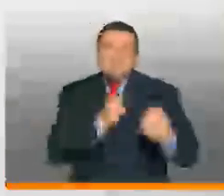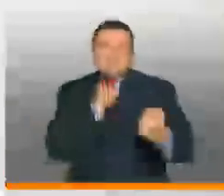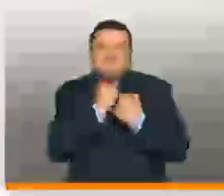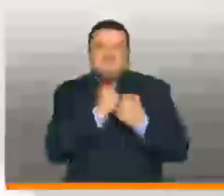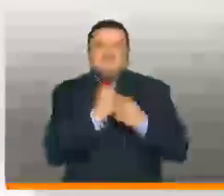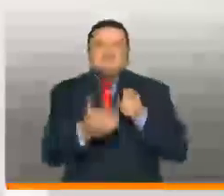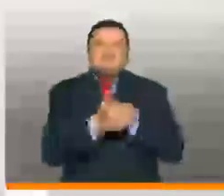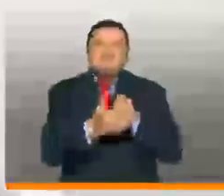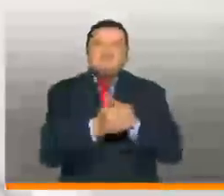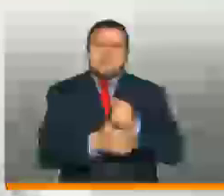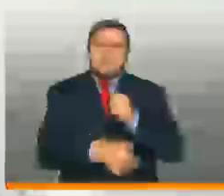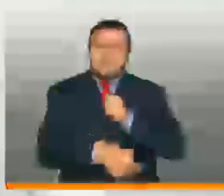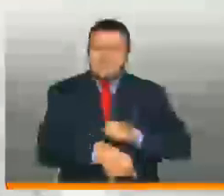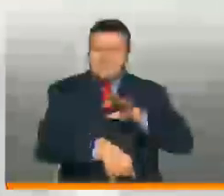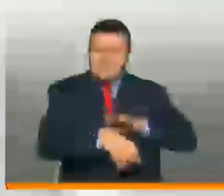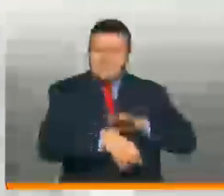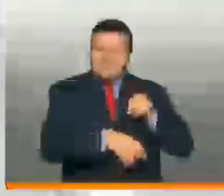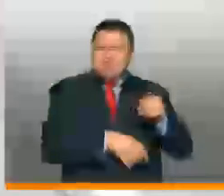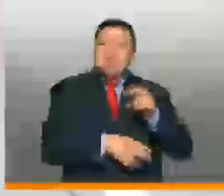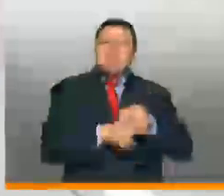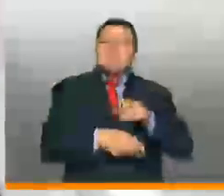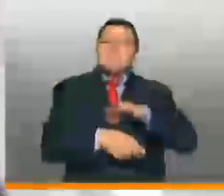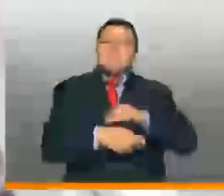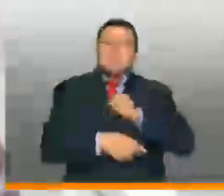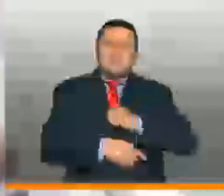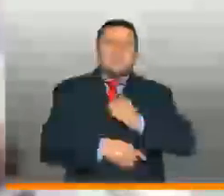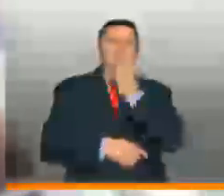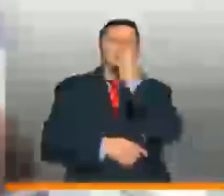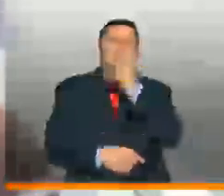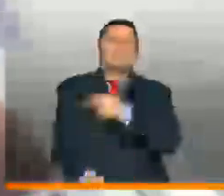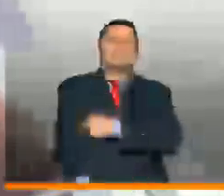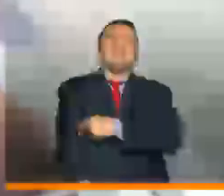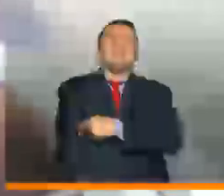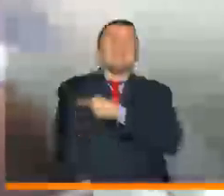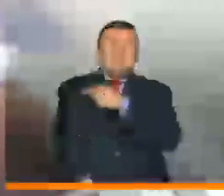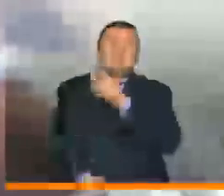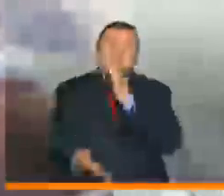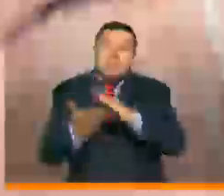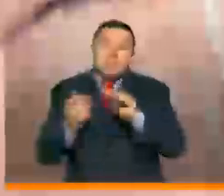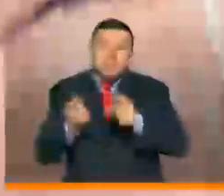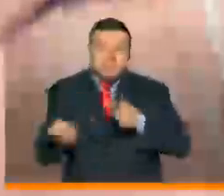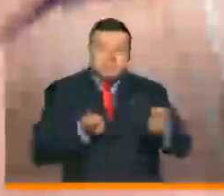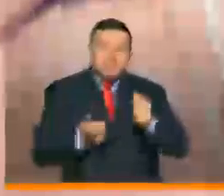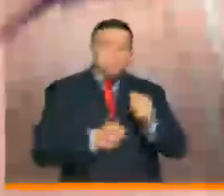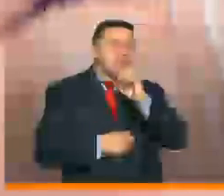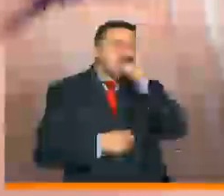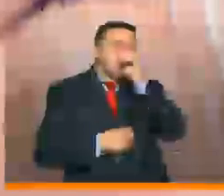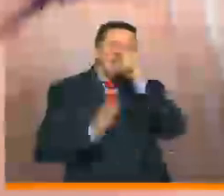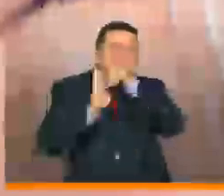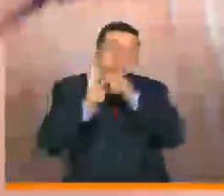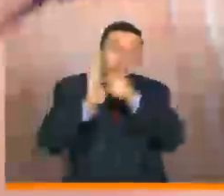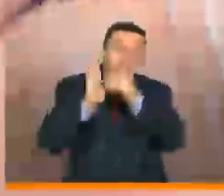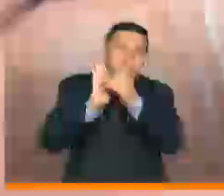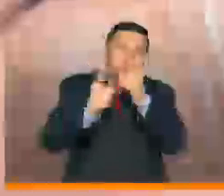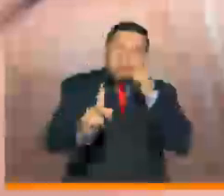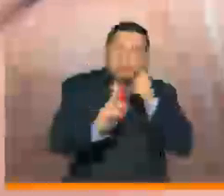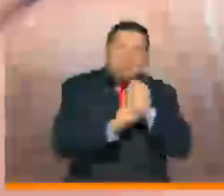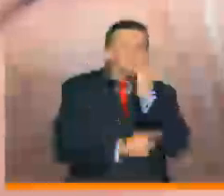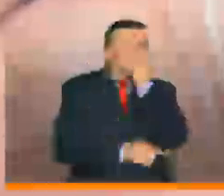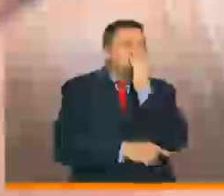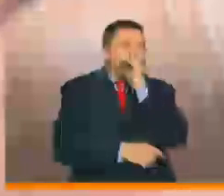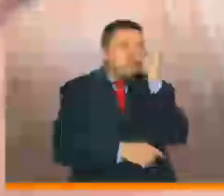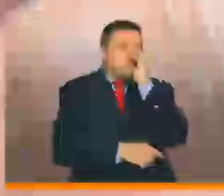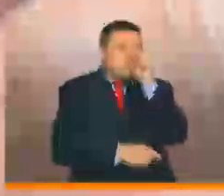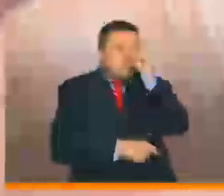de la Asociación de Medicina Crítica y la Sociedad Colombiana de Anestesia y Reanimación con recomendaciones de manejo basadas en cumplimiento de objetivos de oxigenación